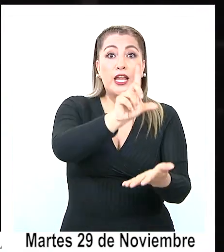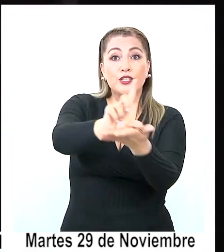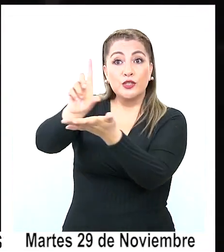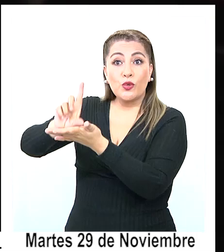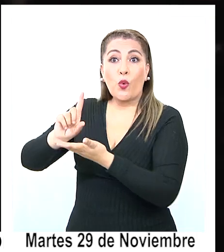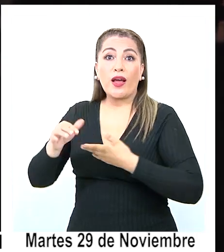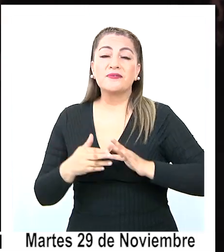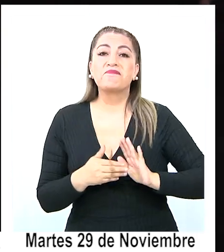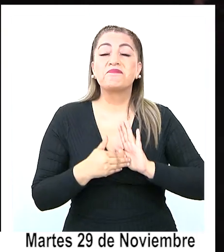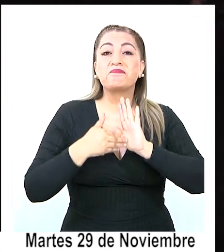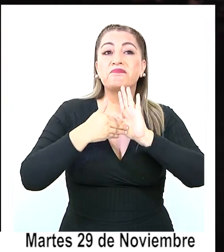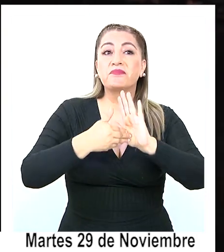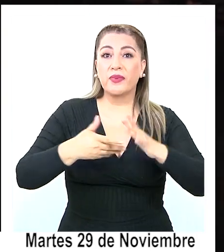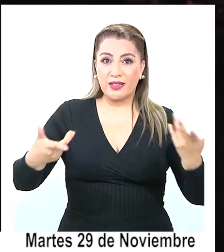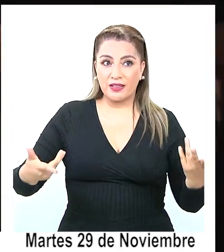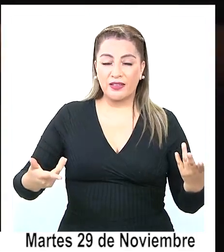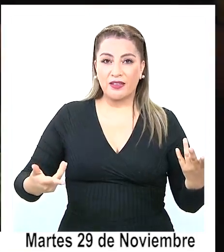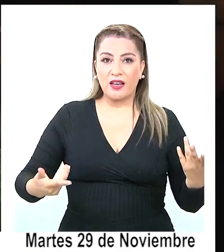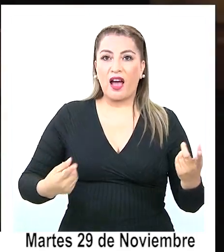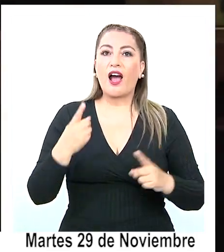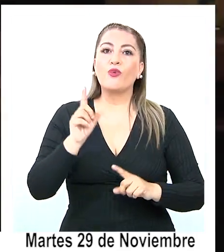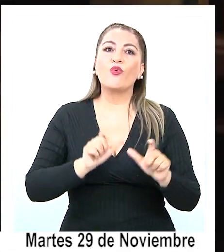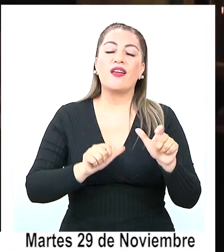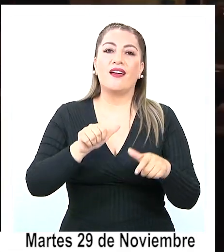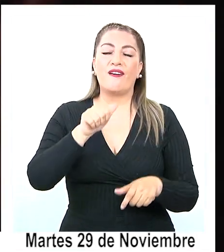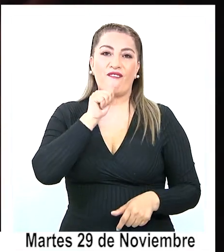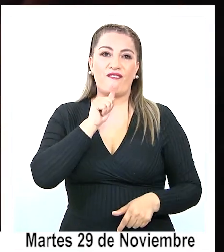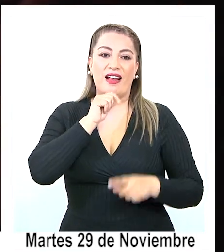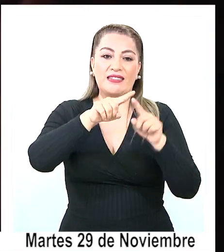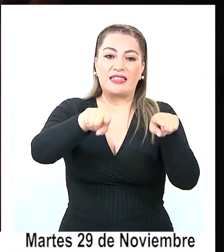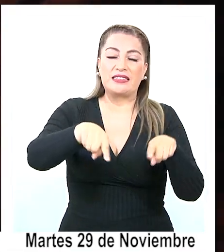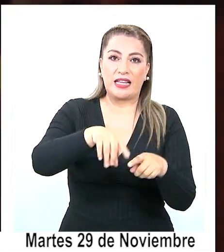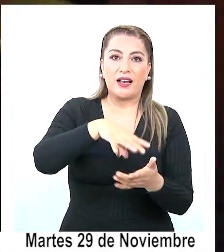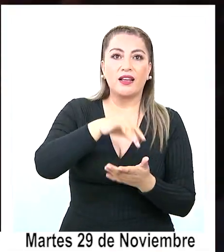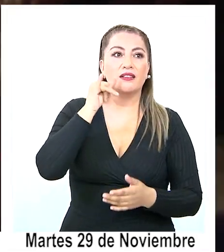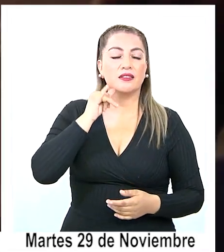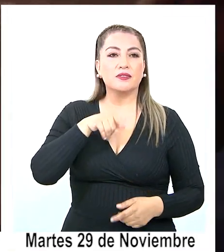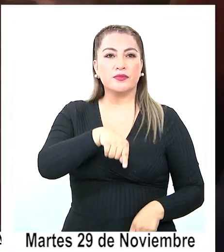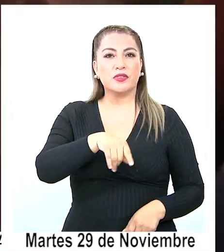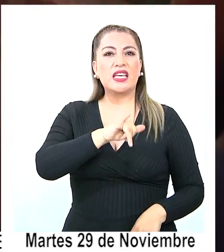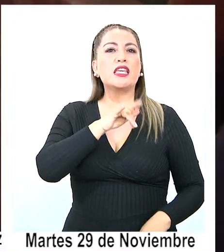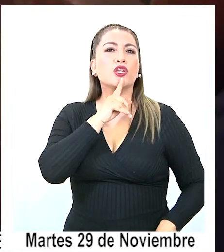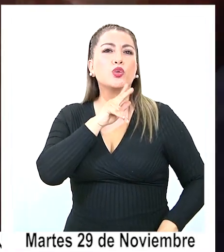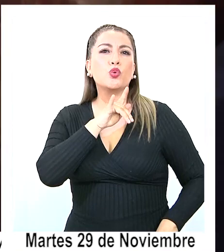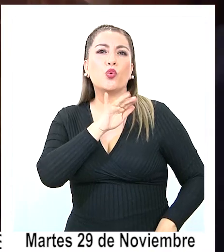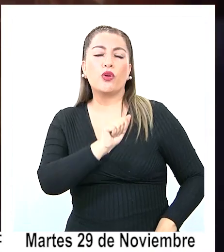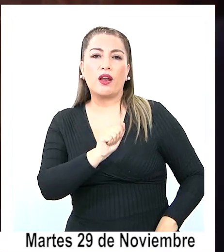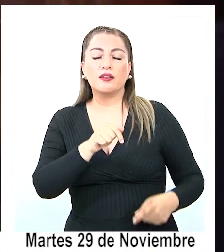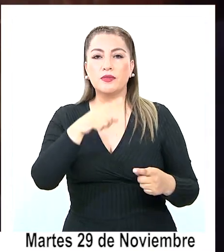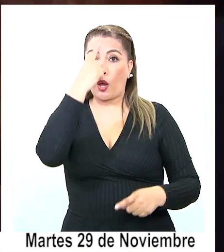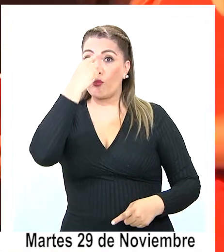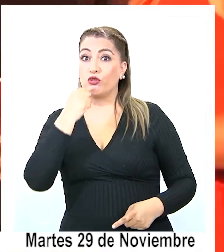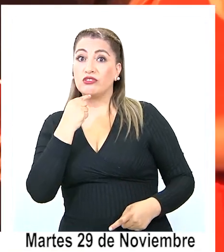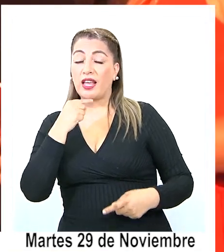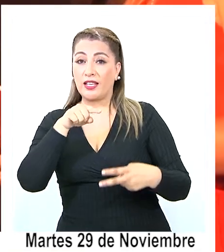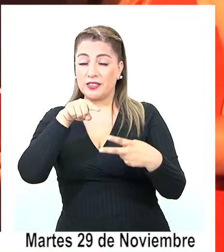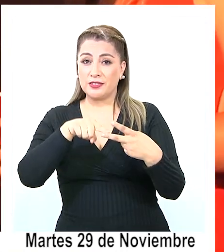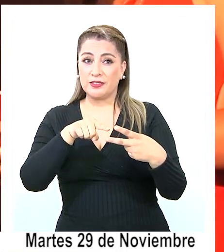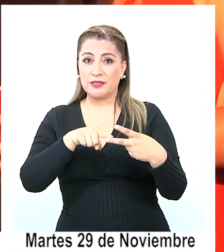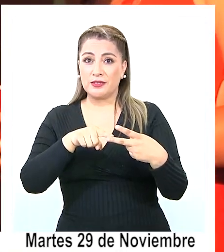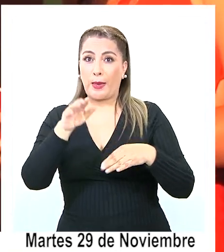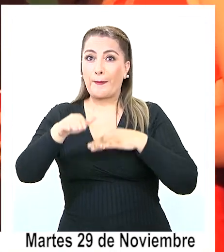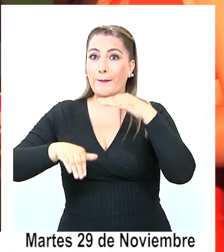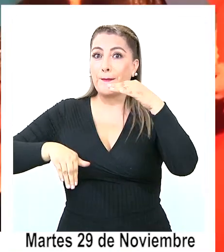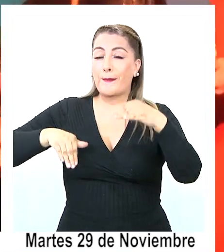de exhibición a falta de salas en la ciudad el salón Jorge iturra el museo regional y